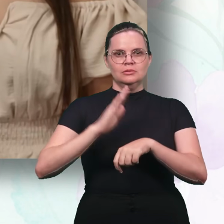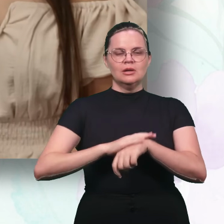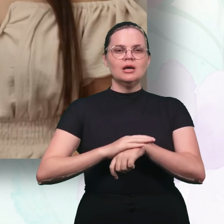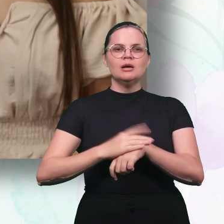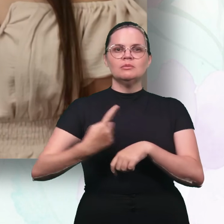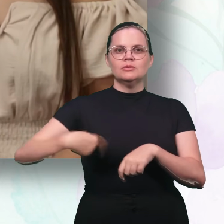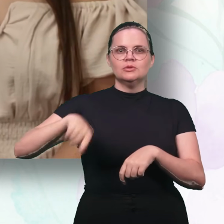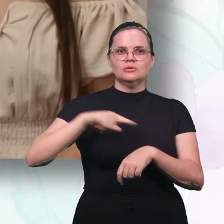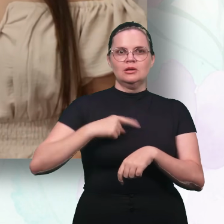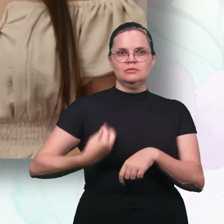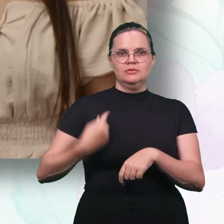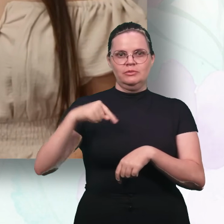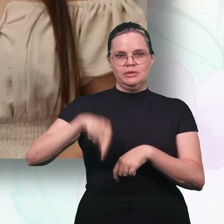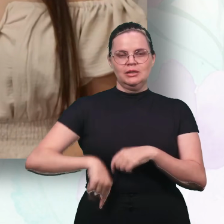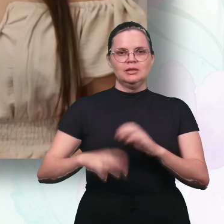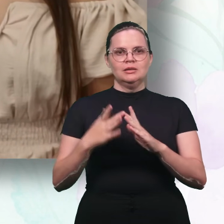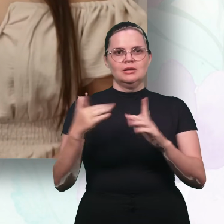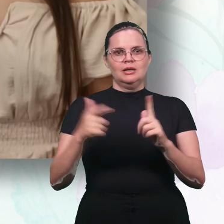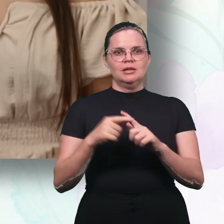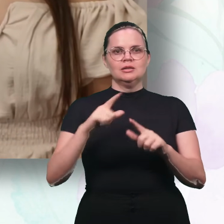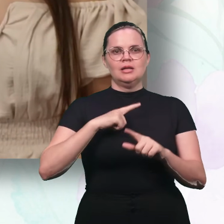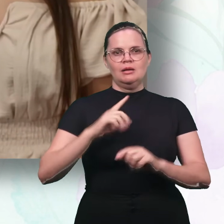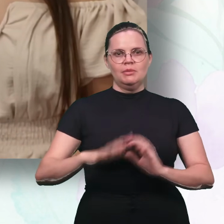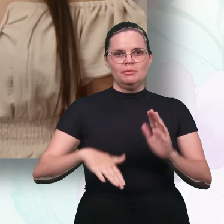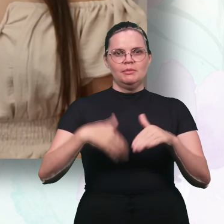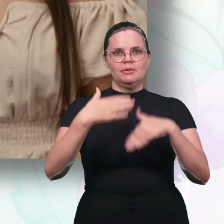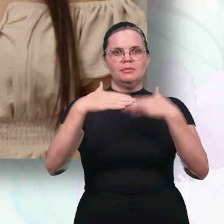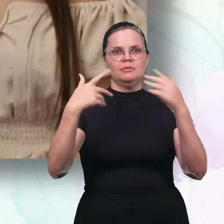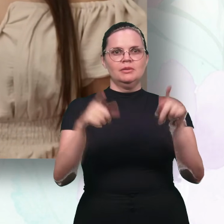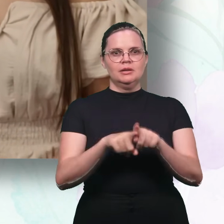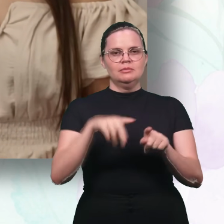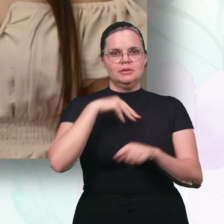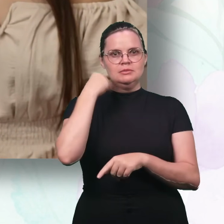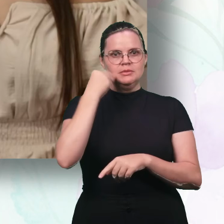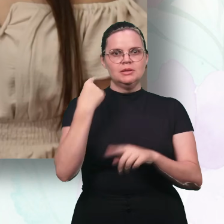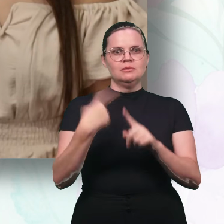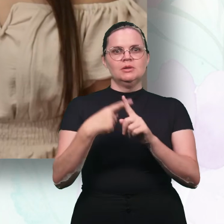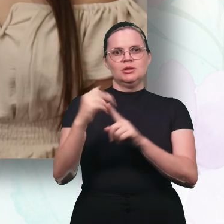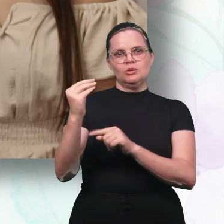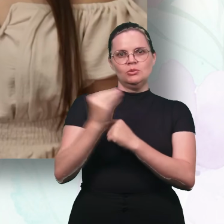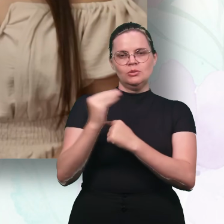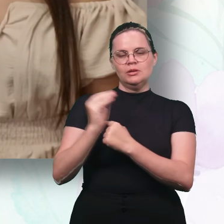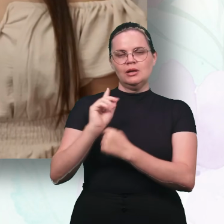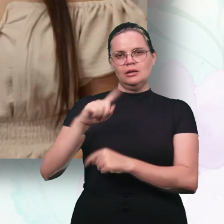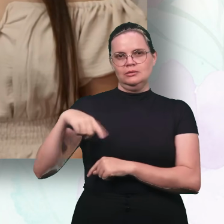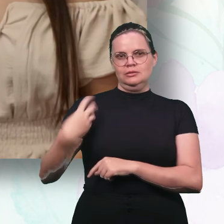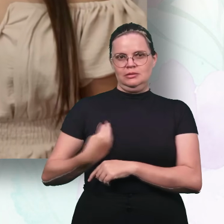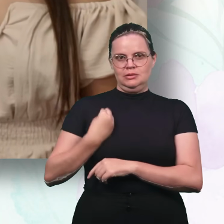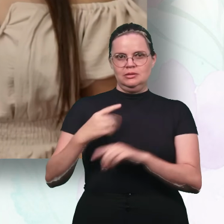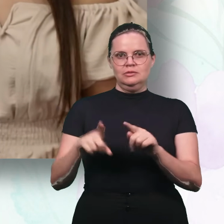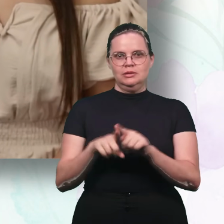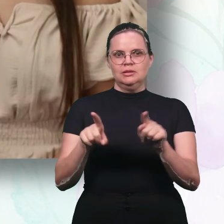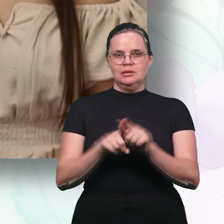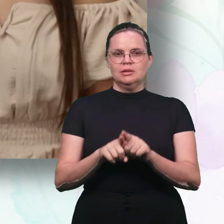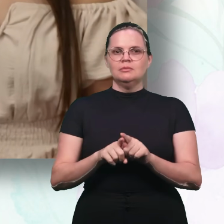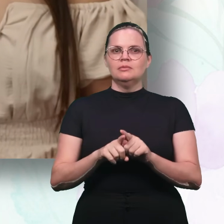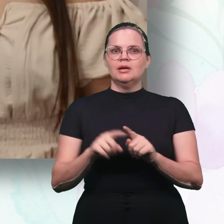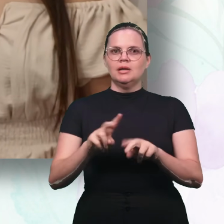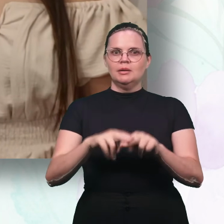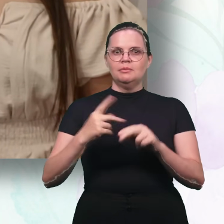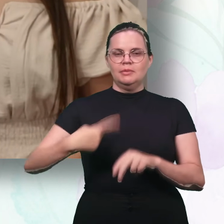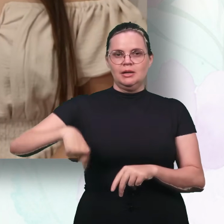del Señor hemos tenido un crecimiento, las experiencias, los cuidados que el Señor ha dado en nuestras vidas y para eso,